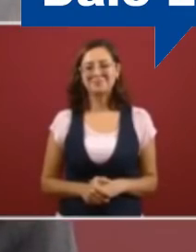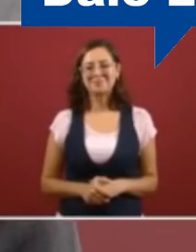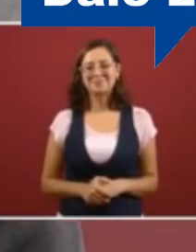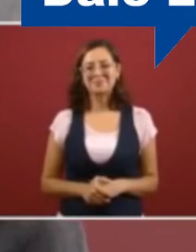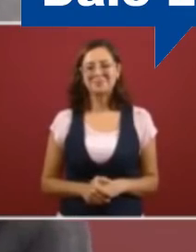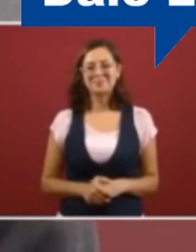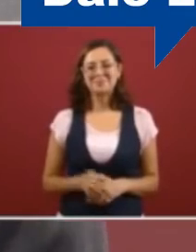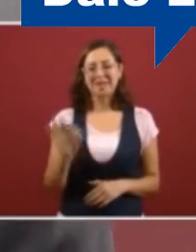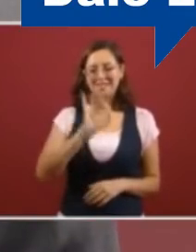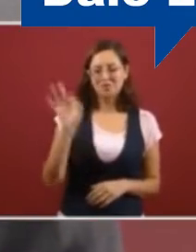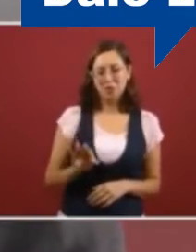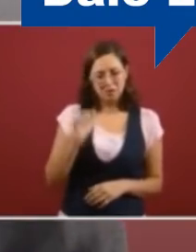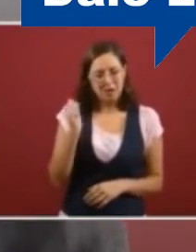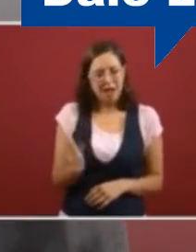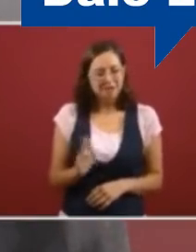para descuentos